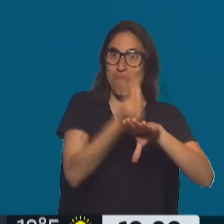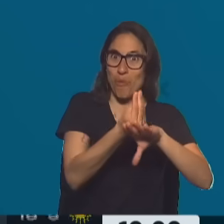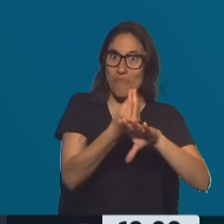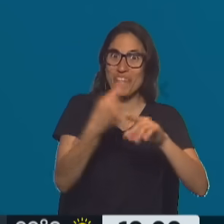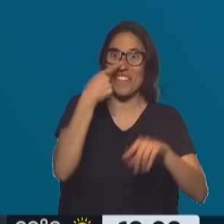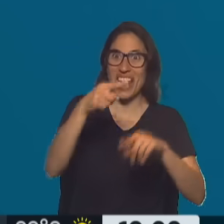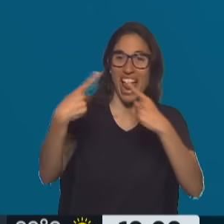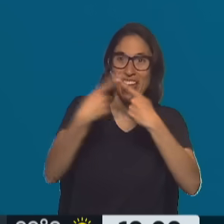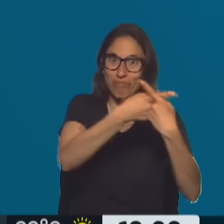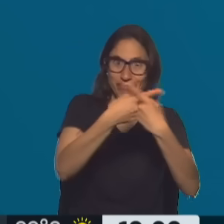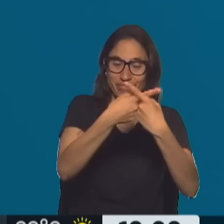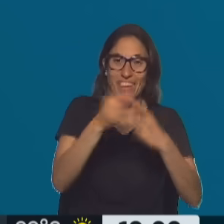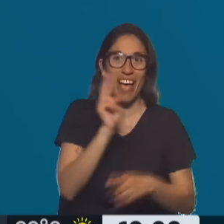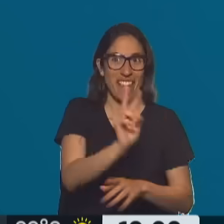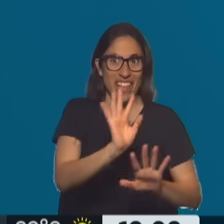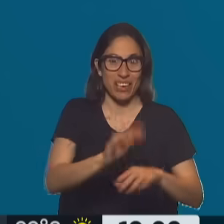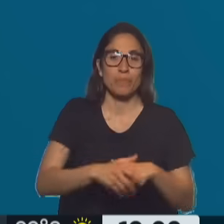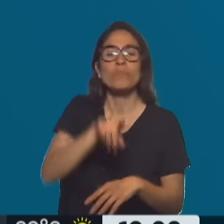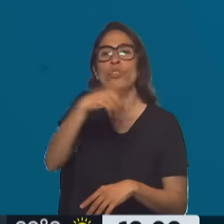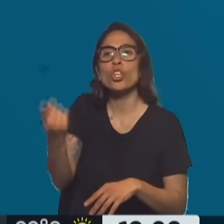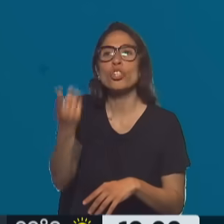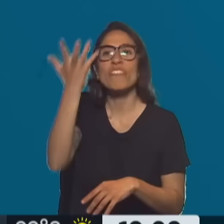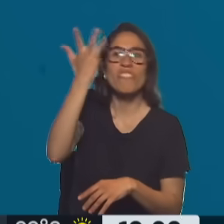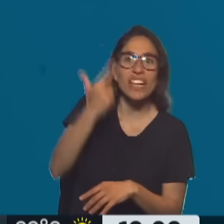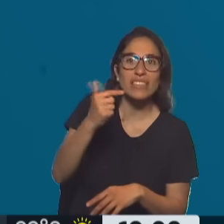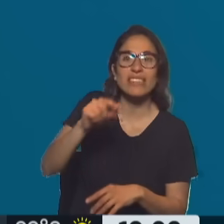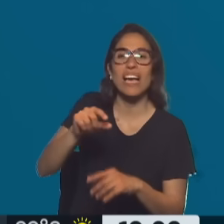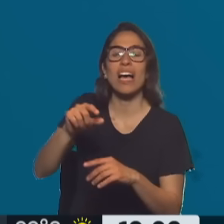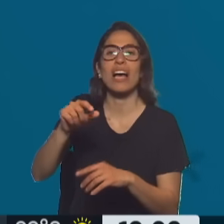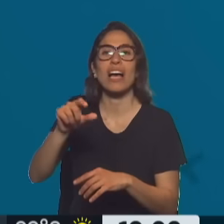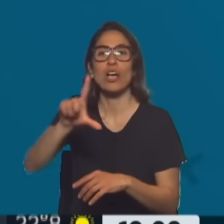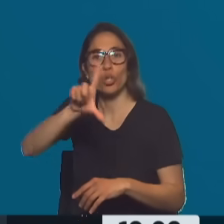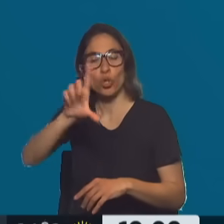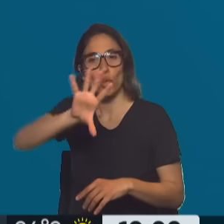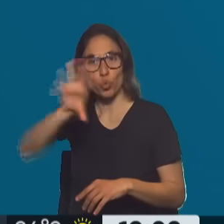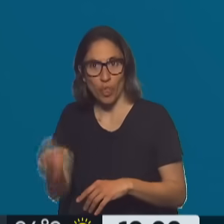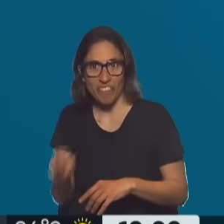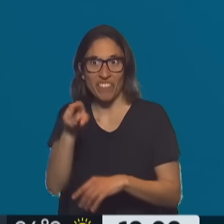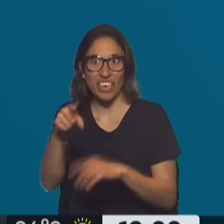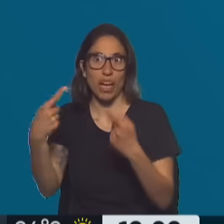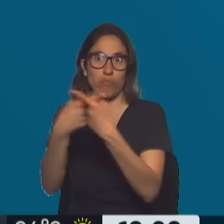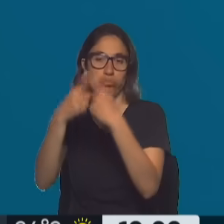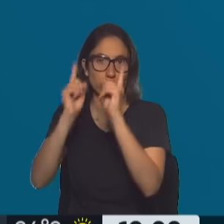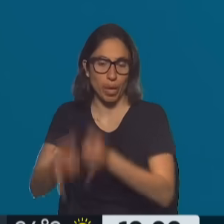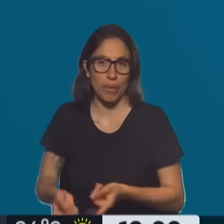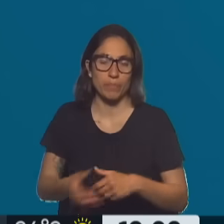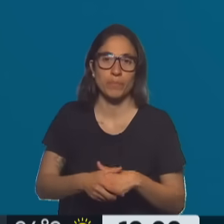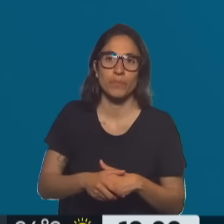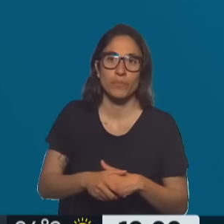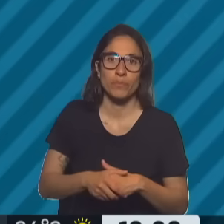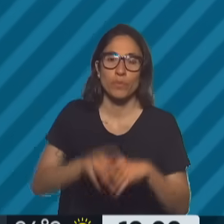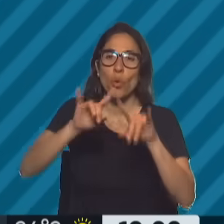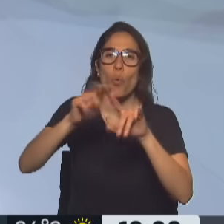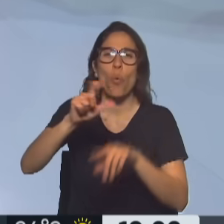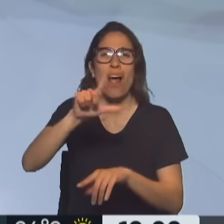otra semifinal, estarán enfrentándose Francia y Sudáfrica. Pero ya cuántos rivales potenciales quedaron en el camino. Wallabies, el caso